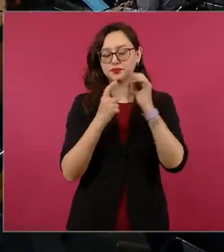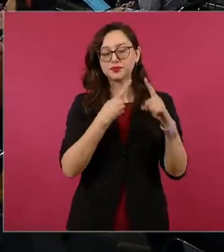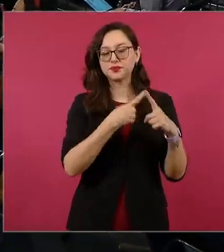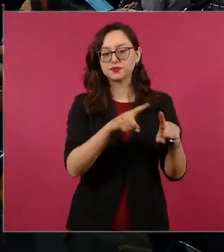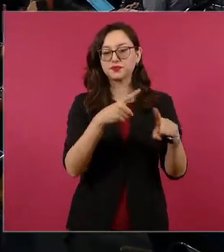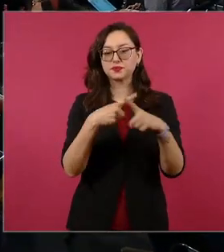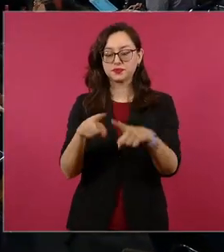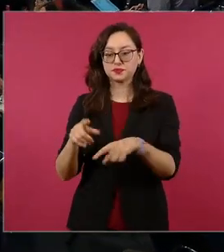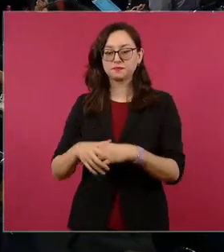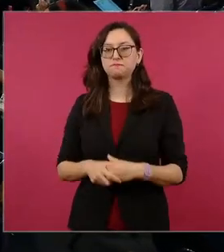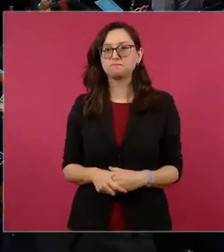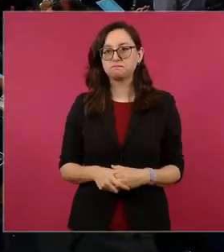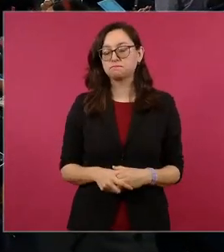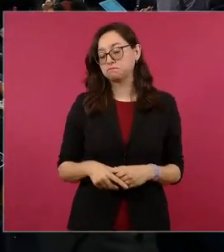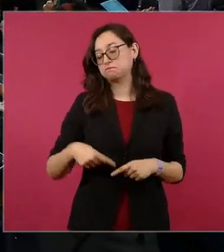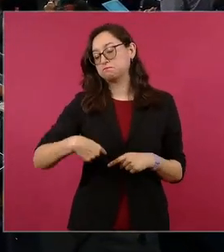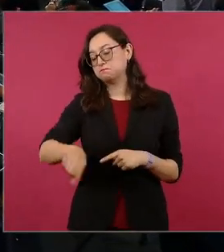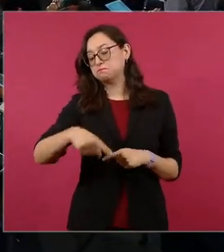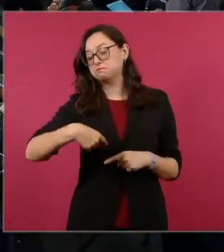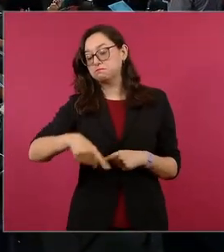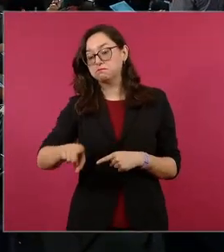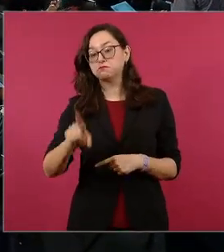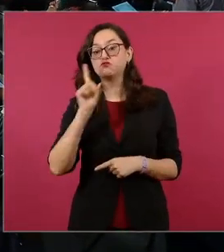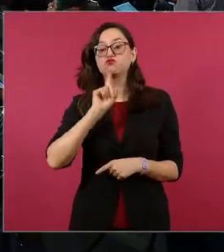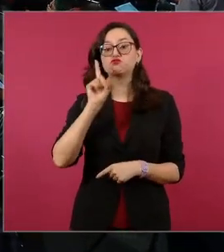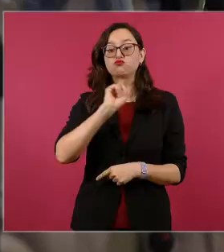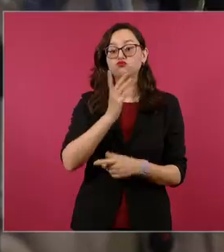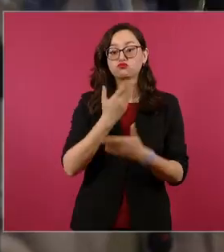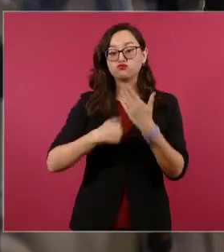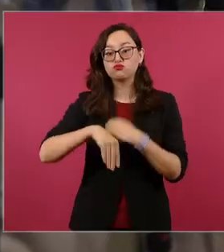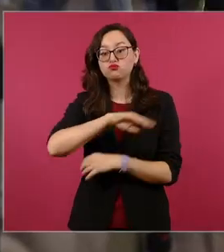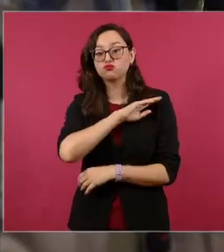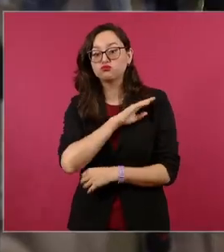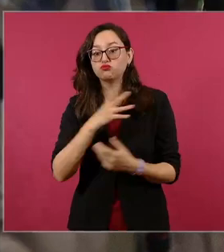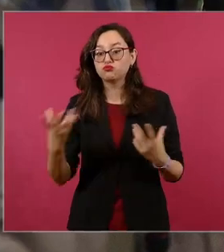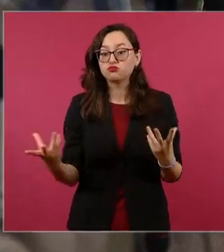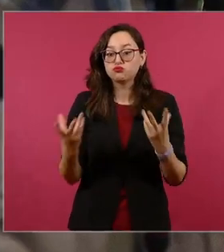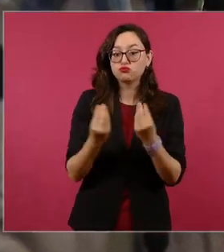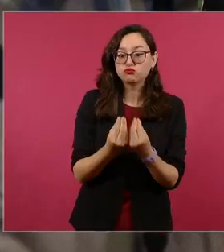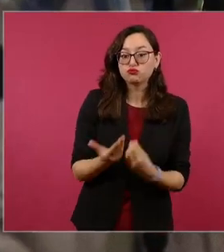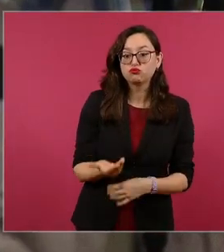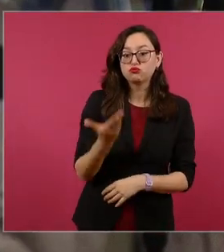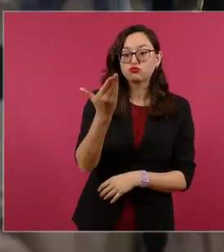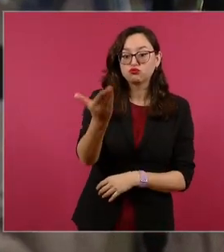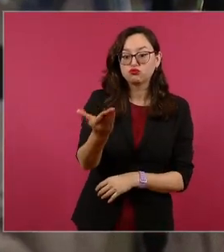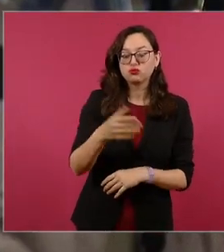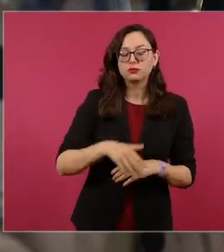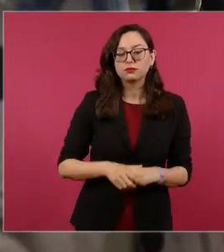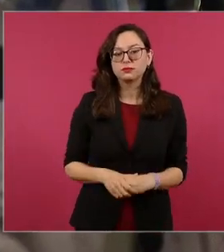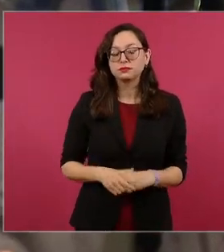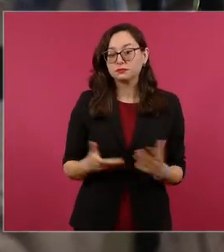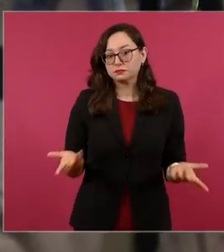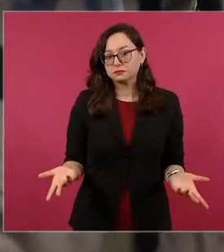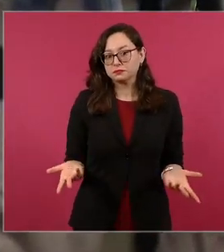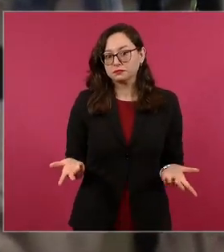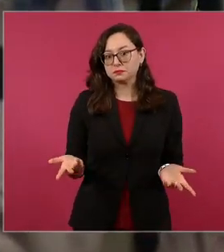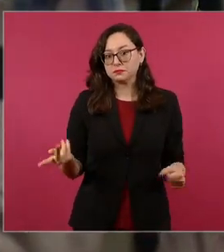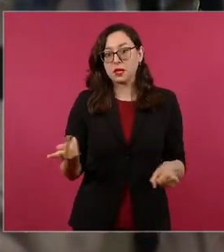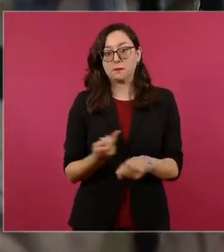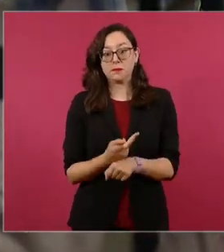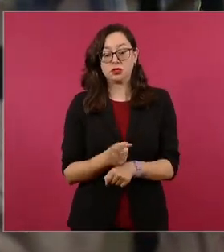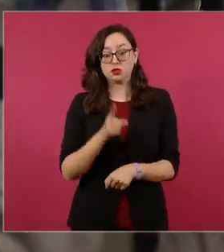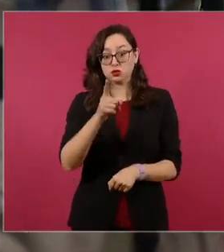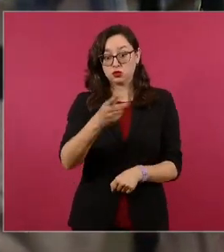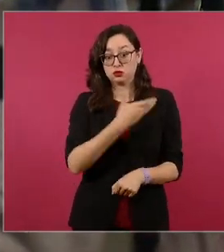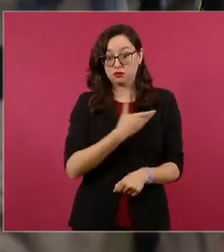estará reuniendo con Claudia Sheinbaum. Preguntarle cuáles serán las tareas o proyectos que se van a dejar pendientes y si esto se va a